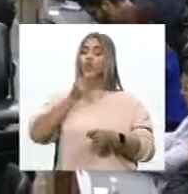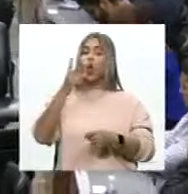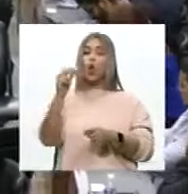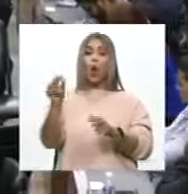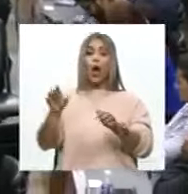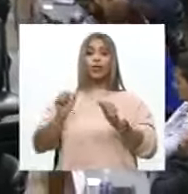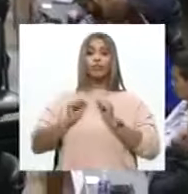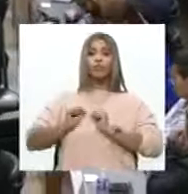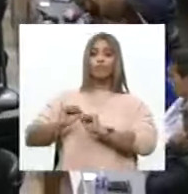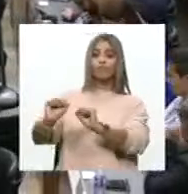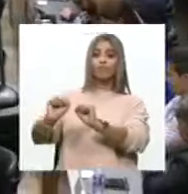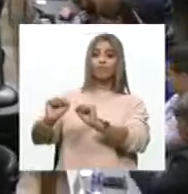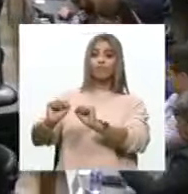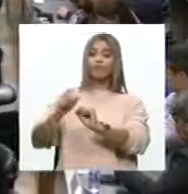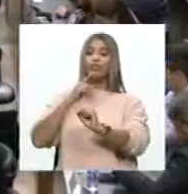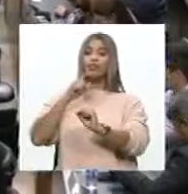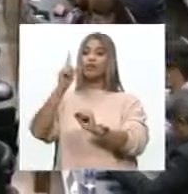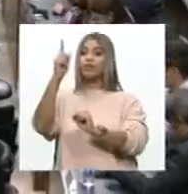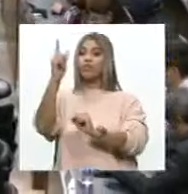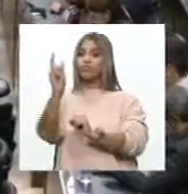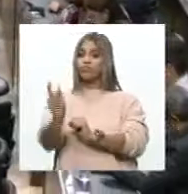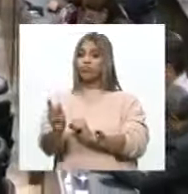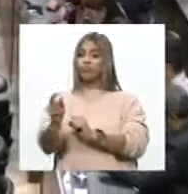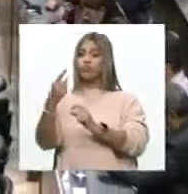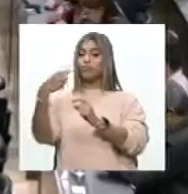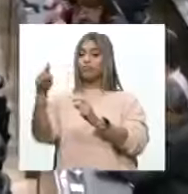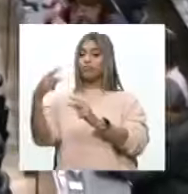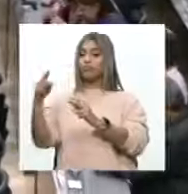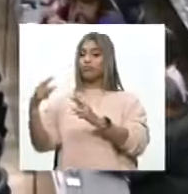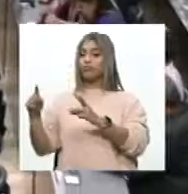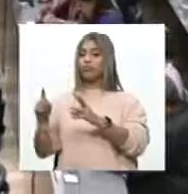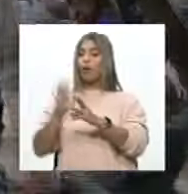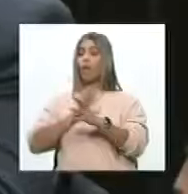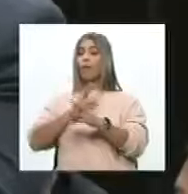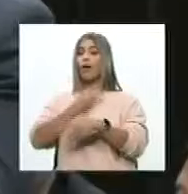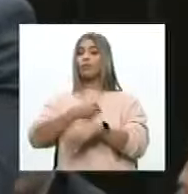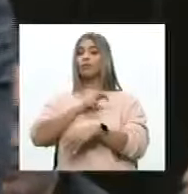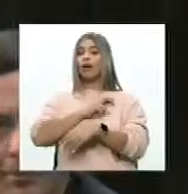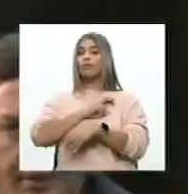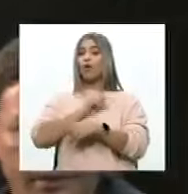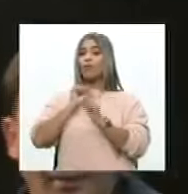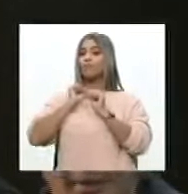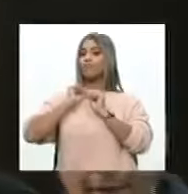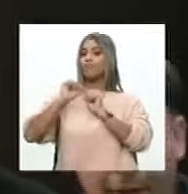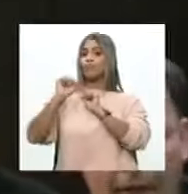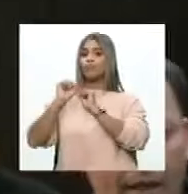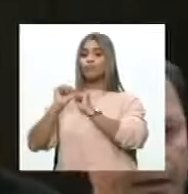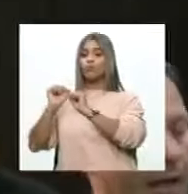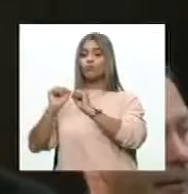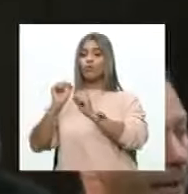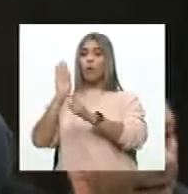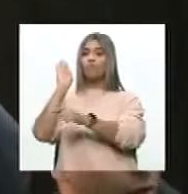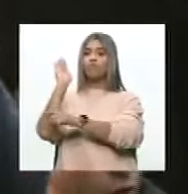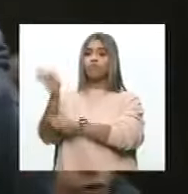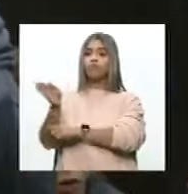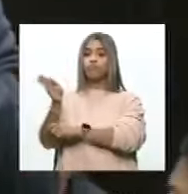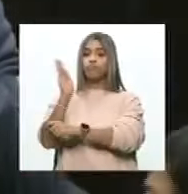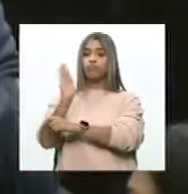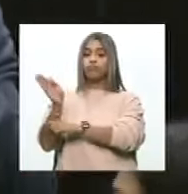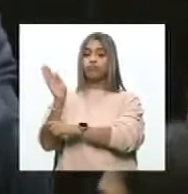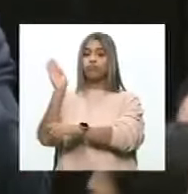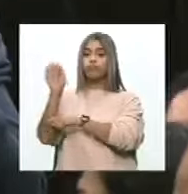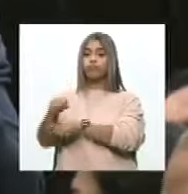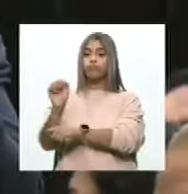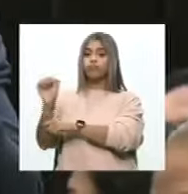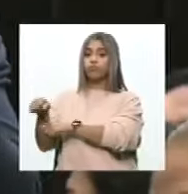logrando combatir a Rodríguez de Suárez, entre varios de los españoles, García de Paredes y al propio Francisco